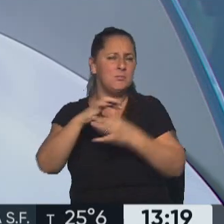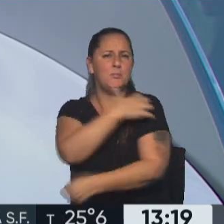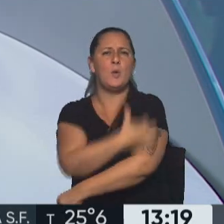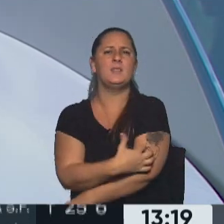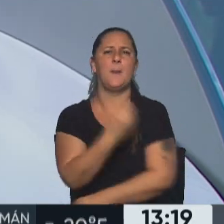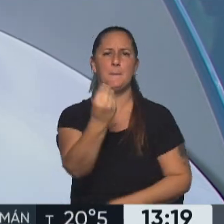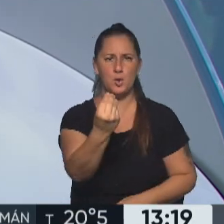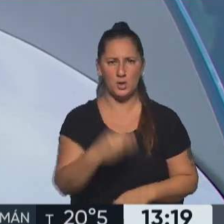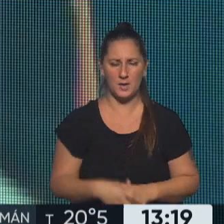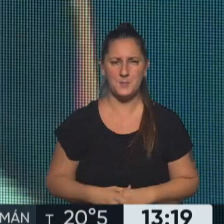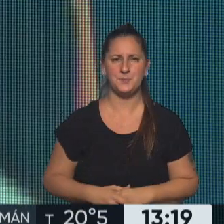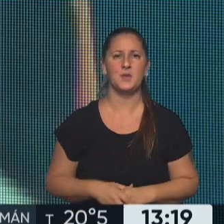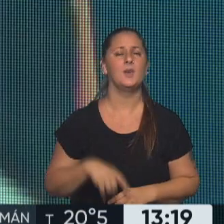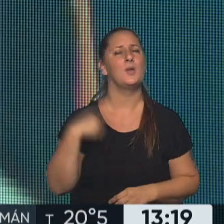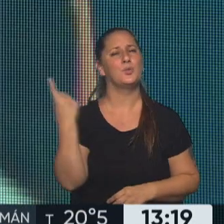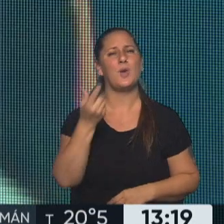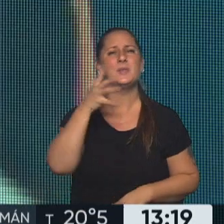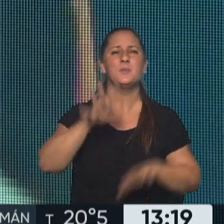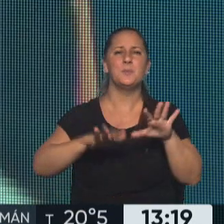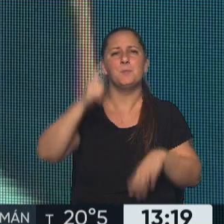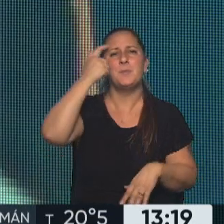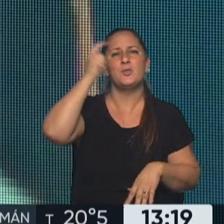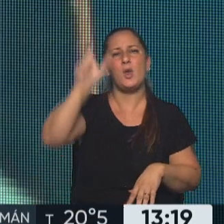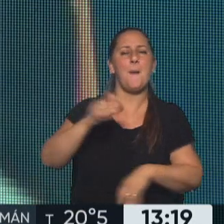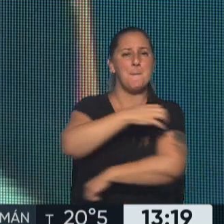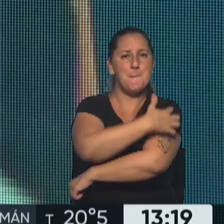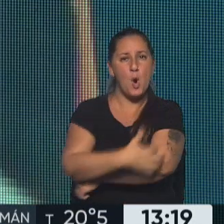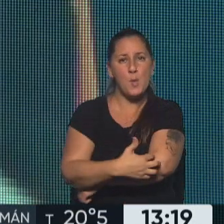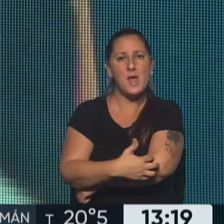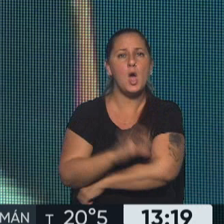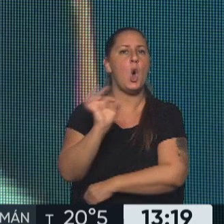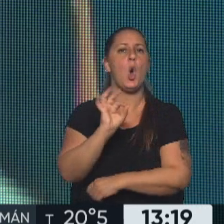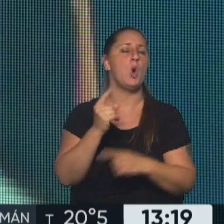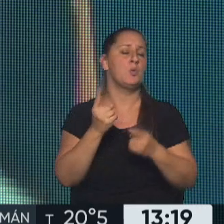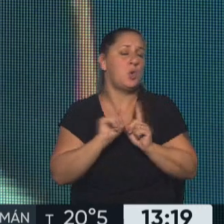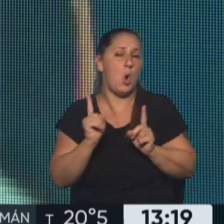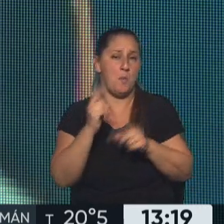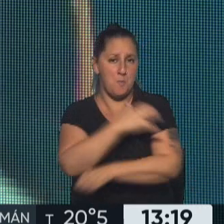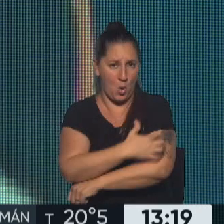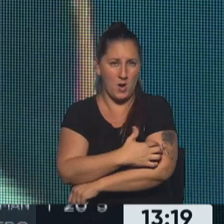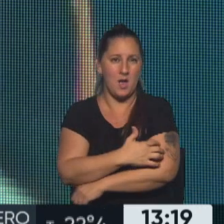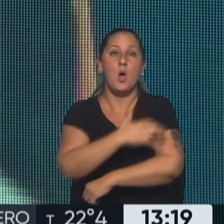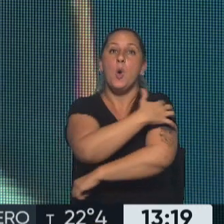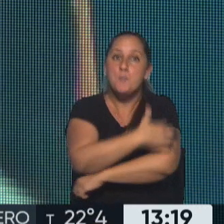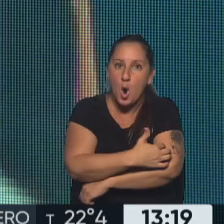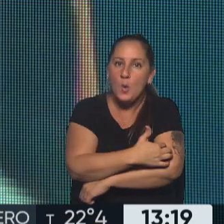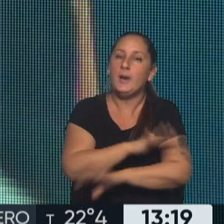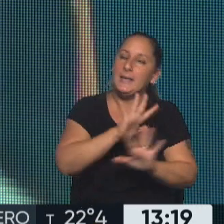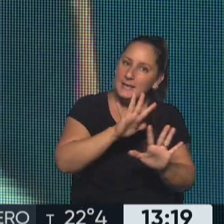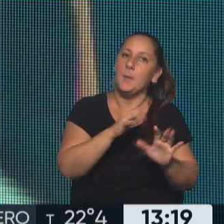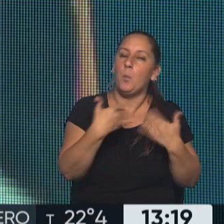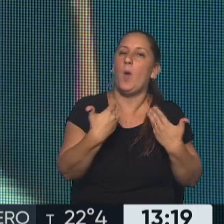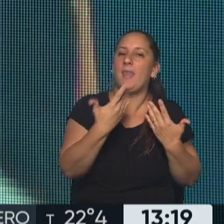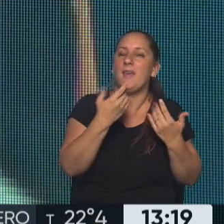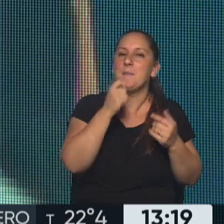que que solamente pueden ser personas flores o que no necesariamente tienen que ser pobres bueno la pobreza es una condición más de vulnerabilidad